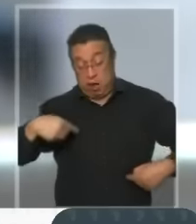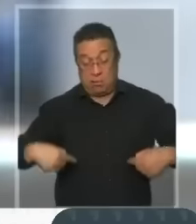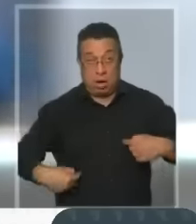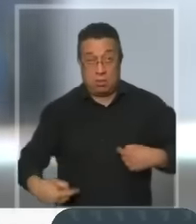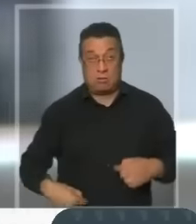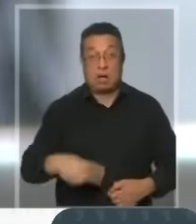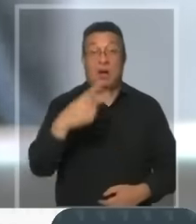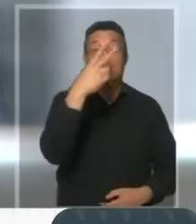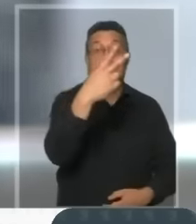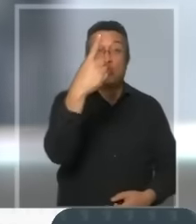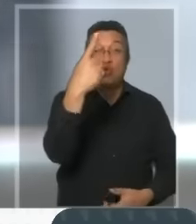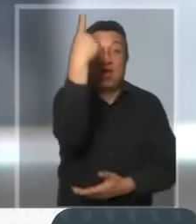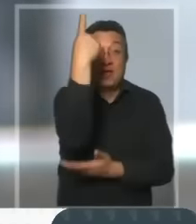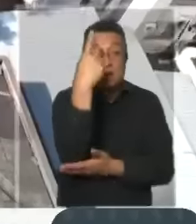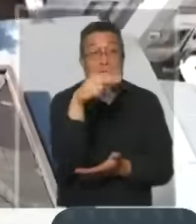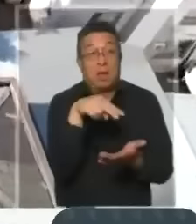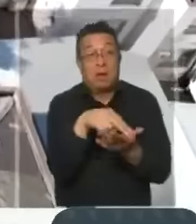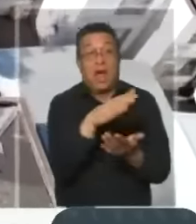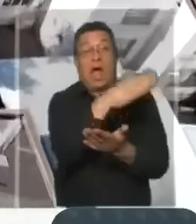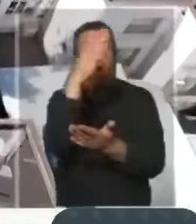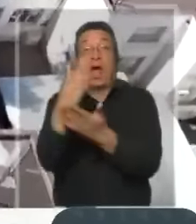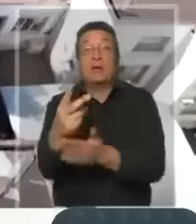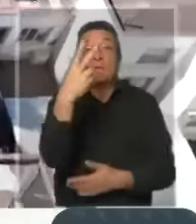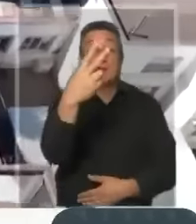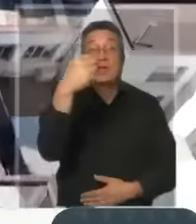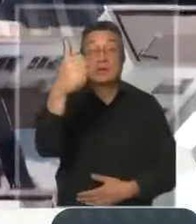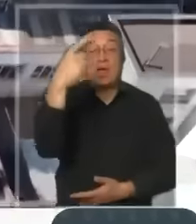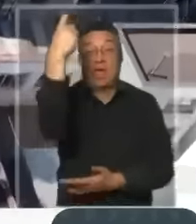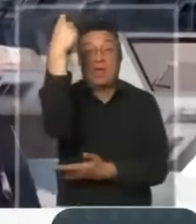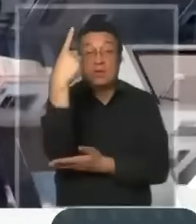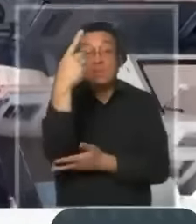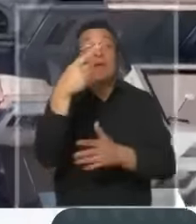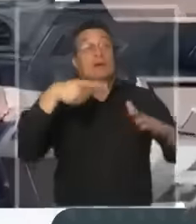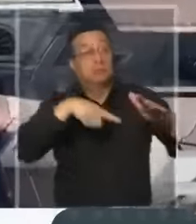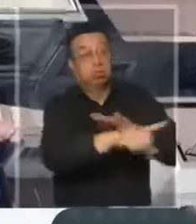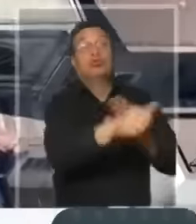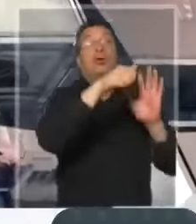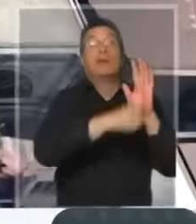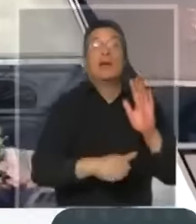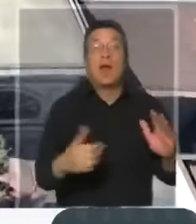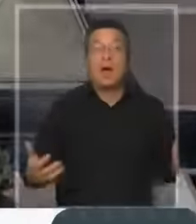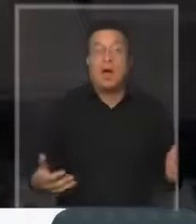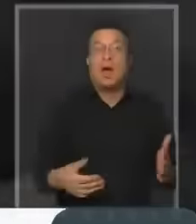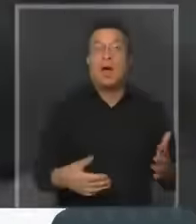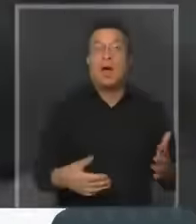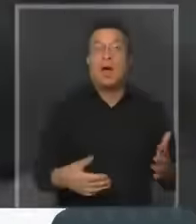el 21 de diciembre hasta el 26 del mismo mes para entrar al quirófano. o sea, que estuvo casi una semana con